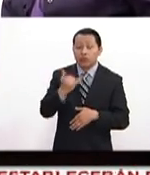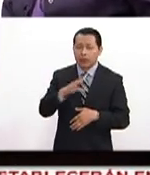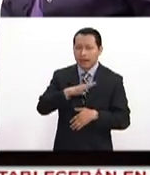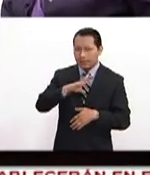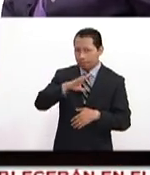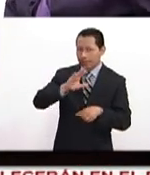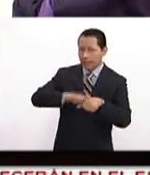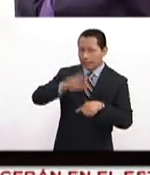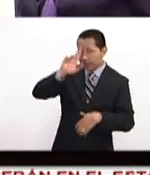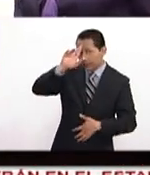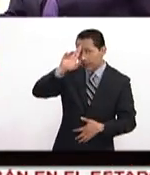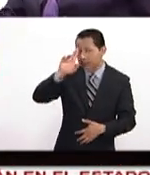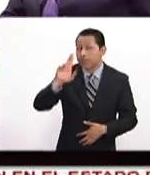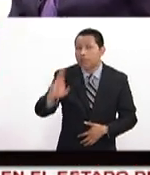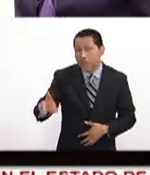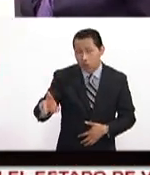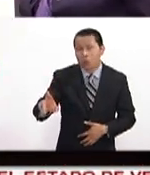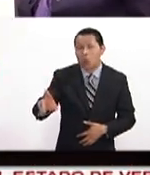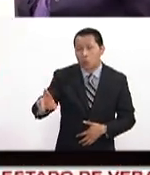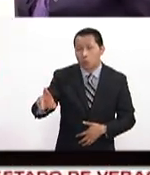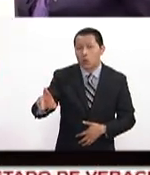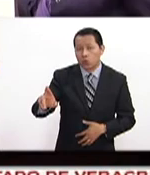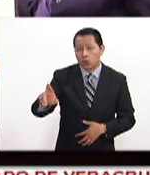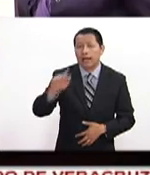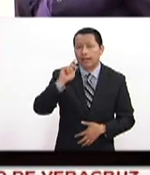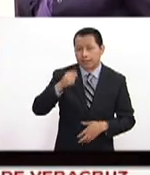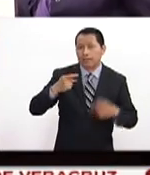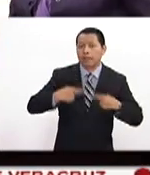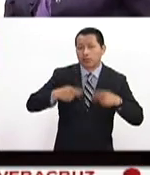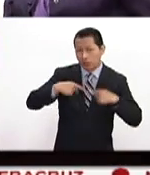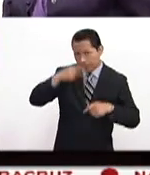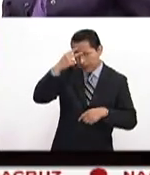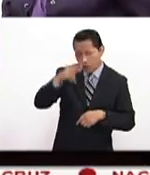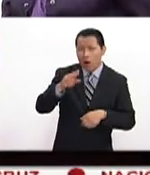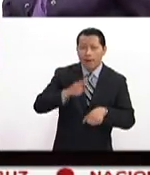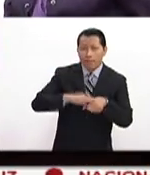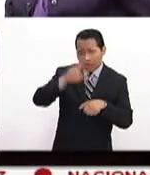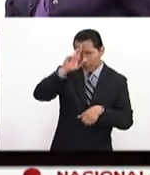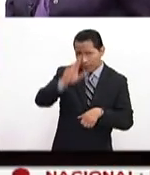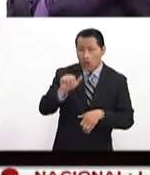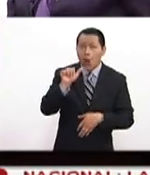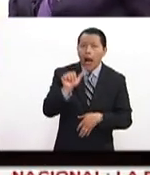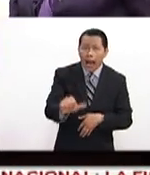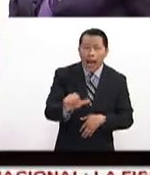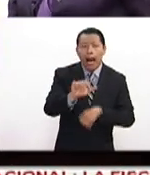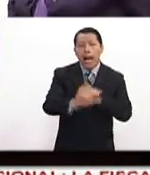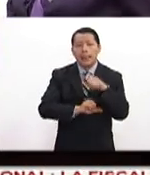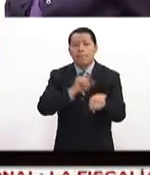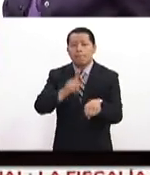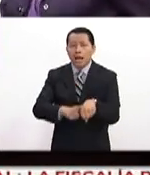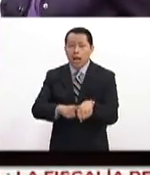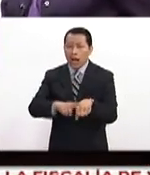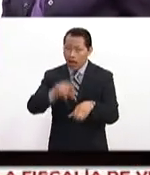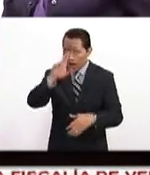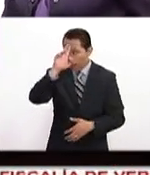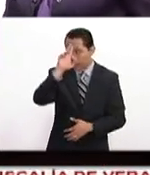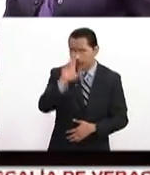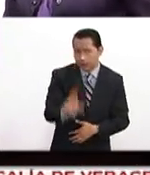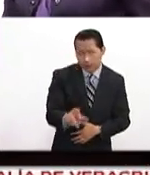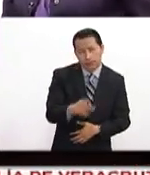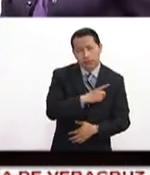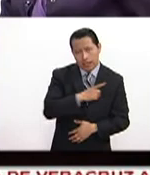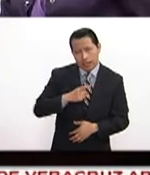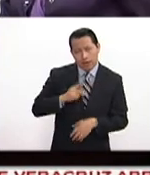respeto, hay mayor respeto de los mexicanos hacia los animales, ¿no? Hacia los derechos de los animales, hacia el cuidado de los